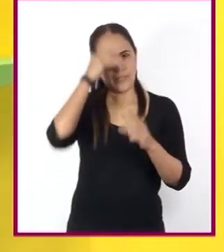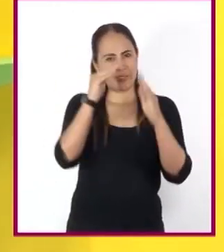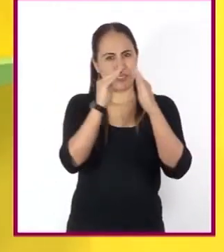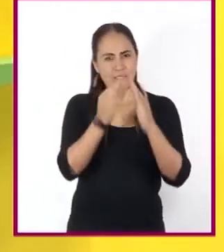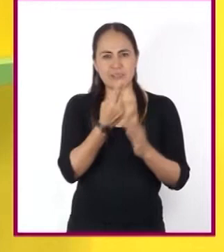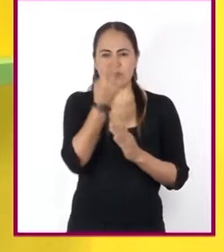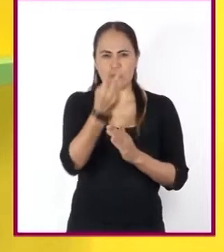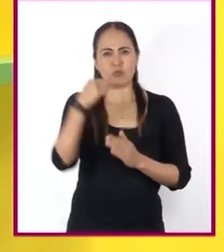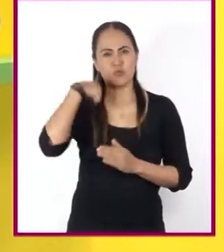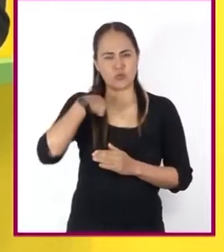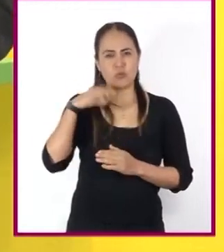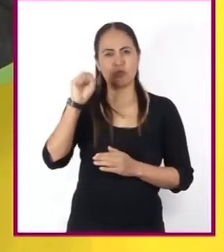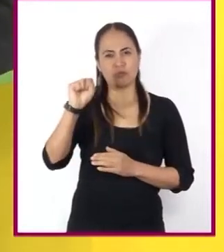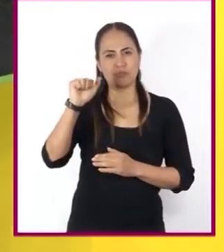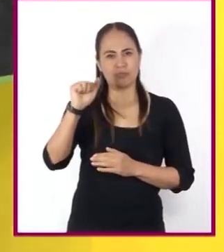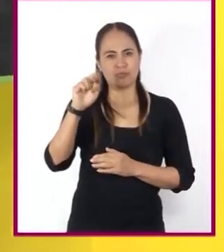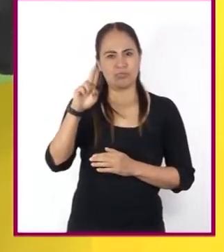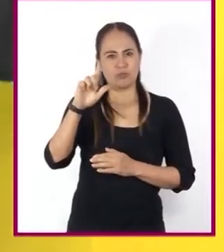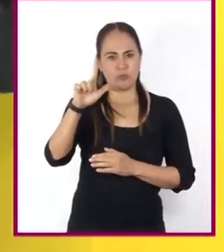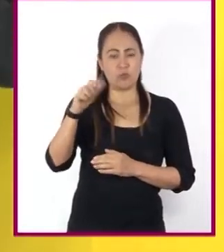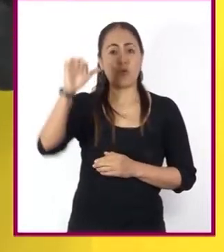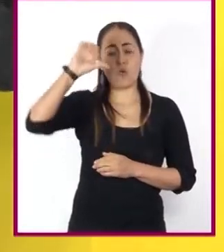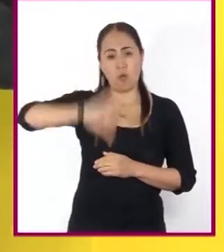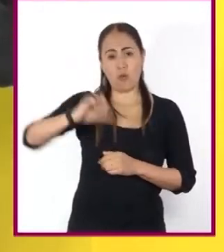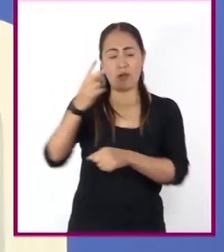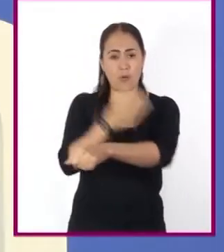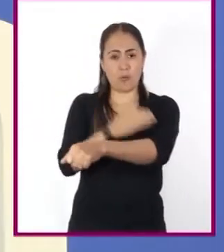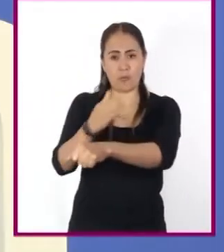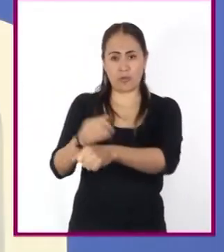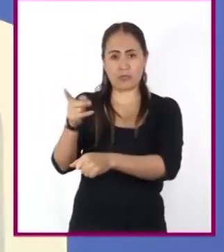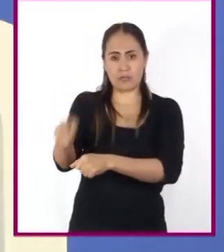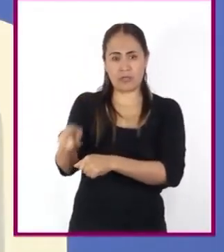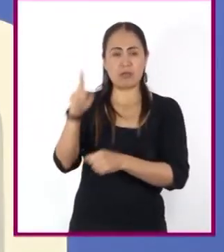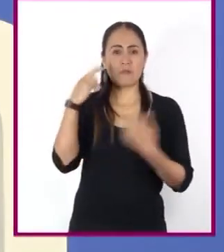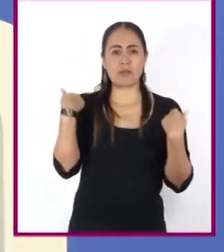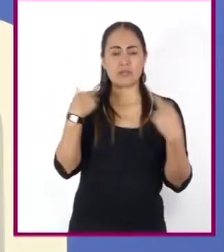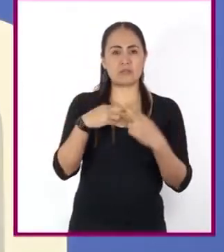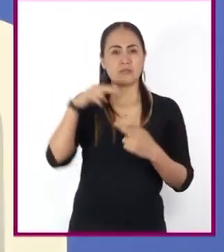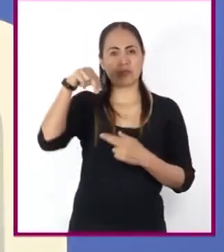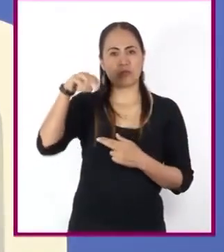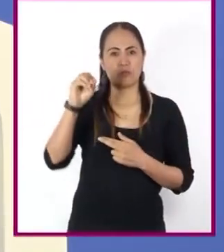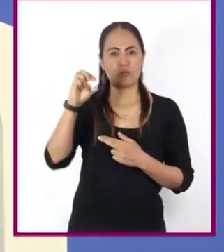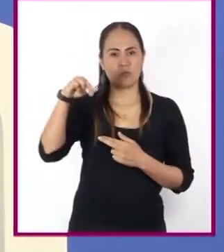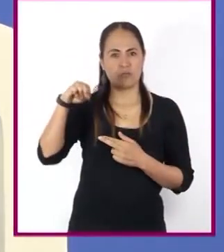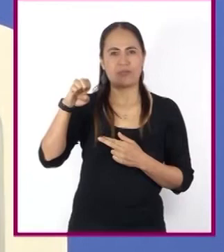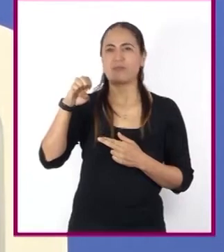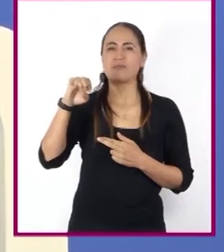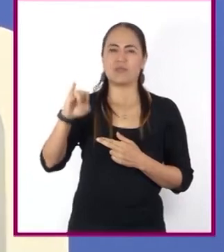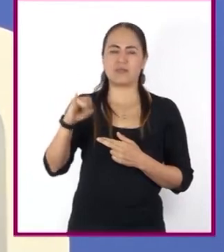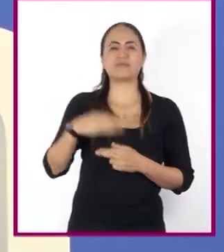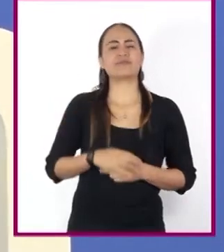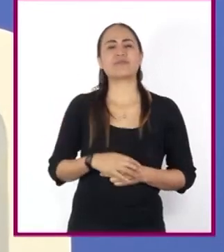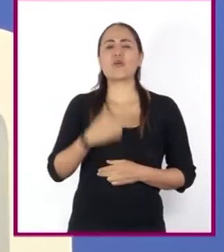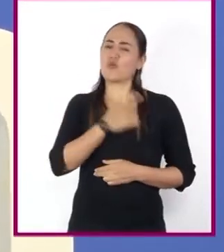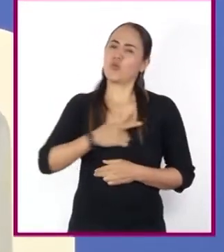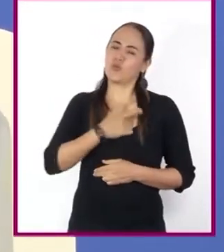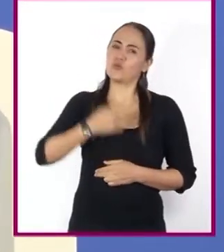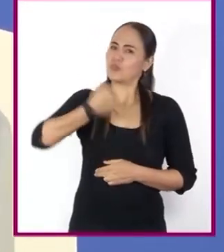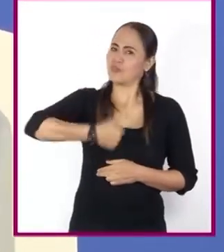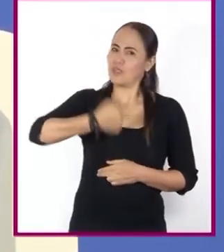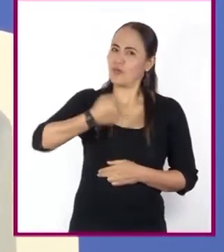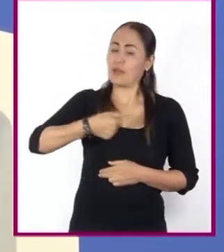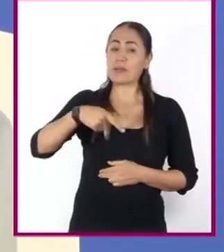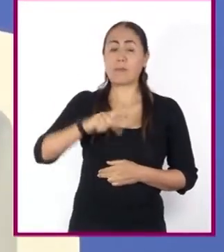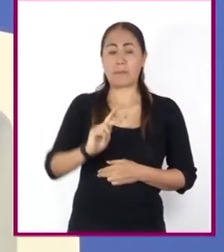el día de hoy nos acompaña la maestra Noemí Juárez. Gusto en saludarte, Saúl. Comenzaremos, no